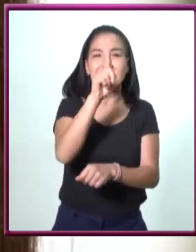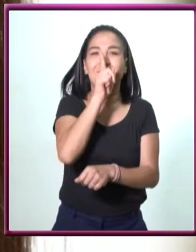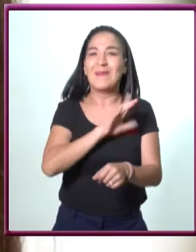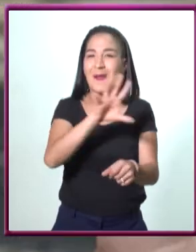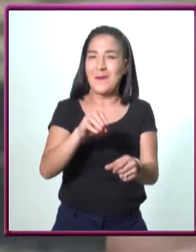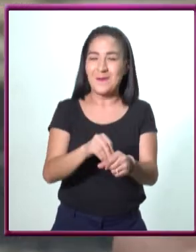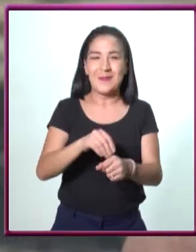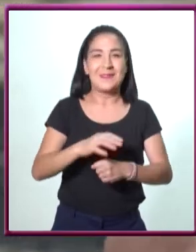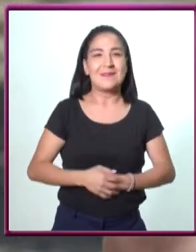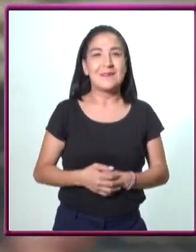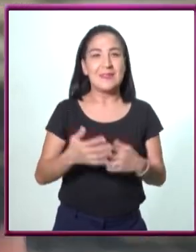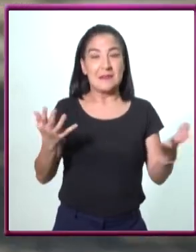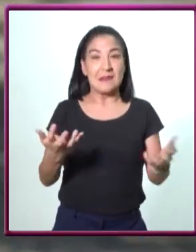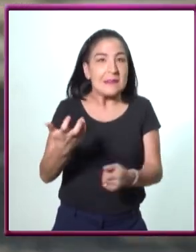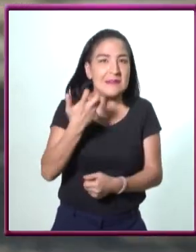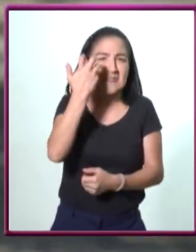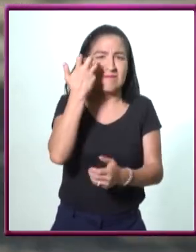completas.